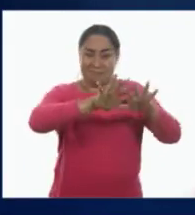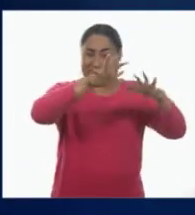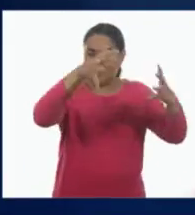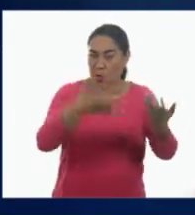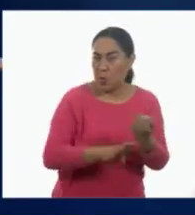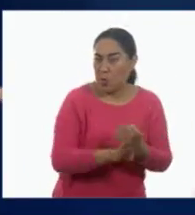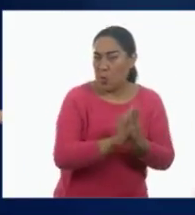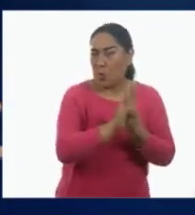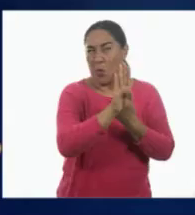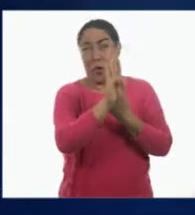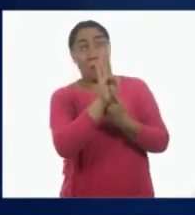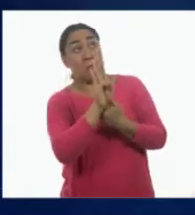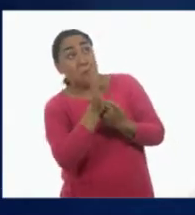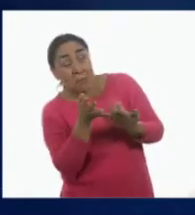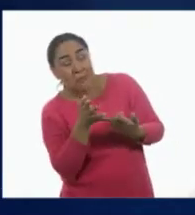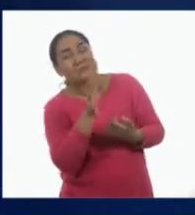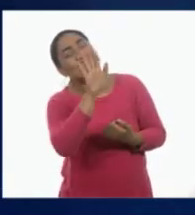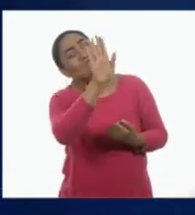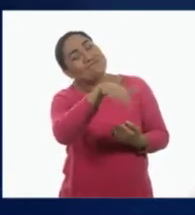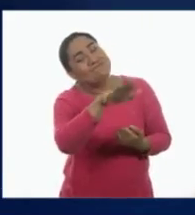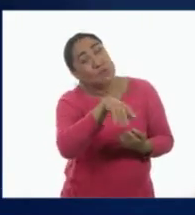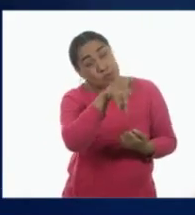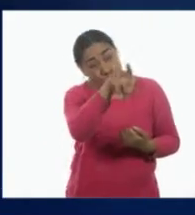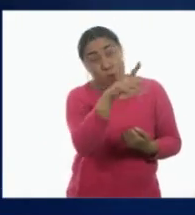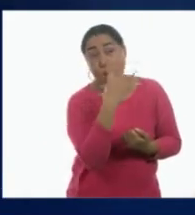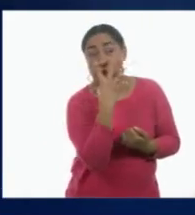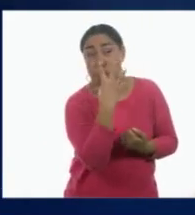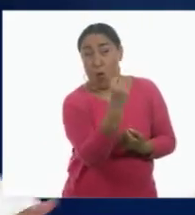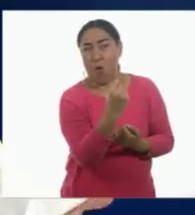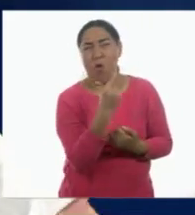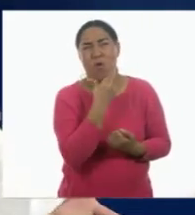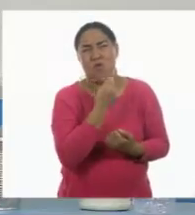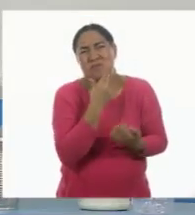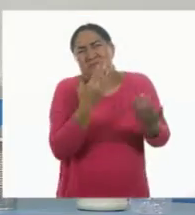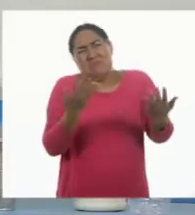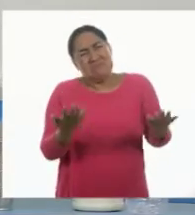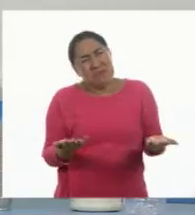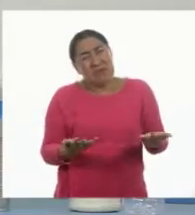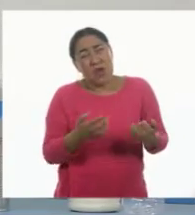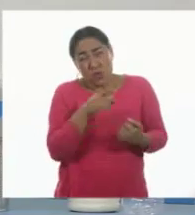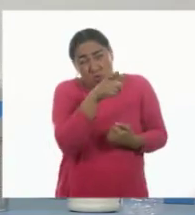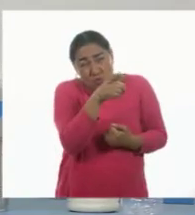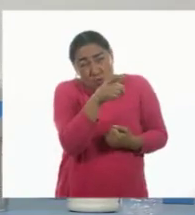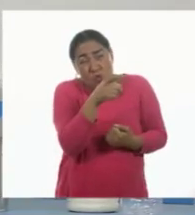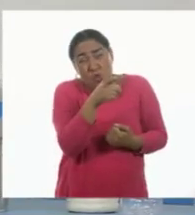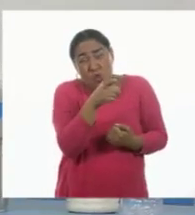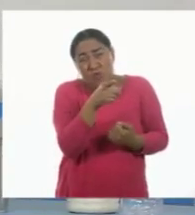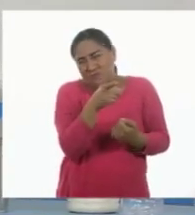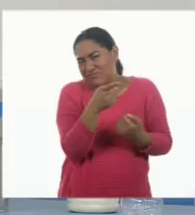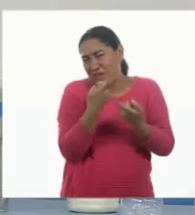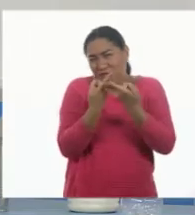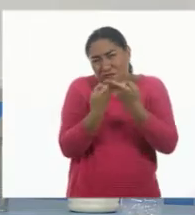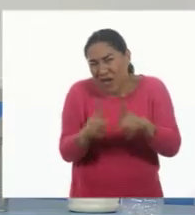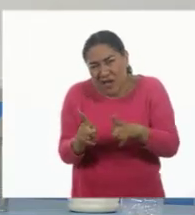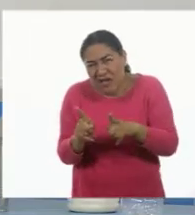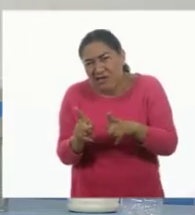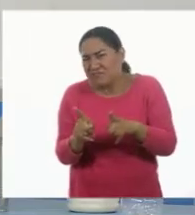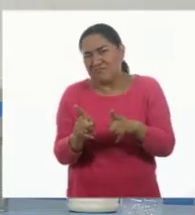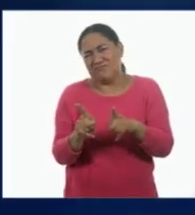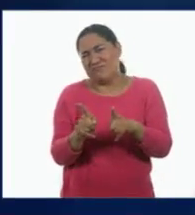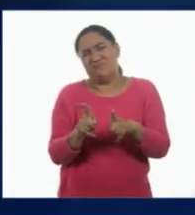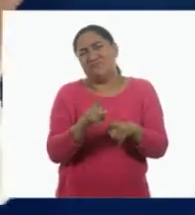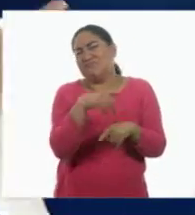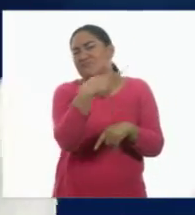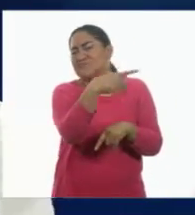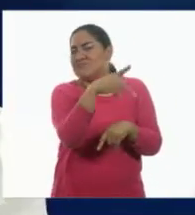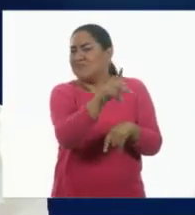dijo, mira, querido hombre lobo, ¿para qué quieres ser alguien distinto a quien tú eres? Si